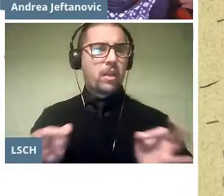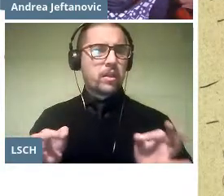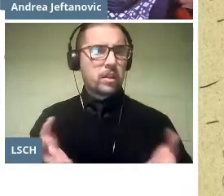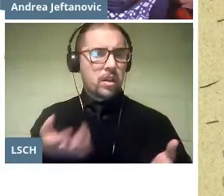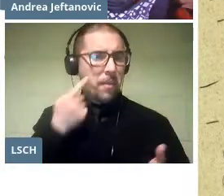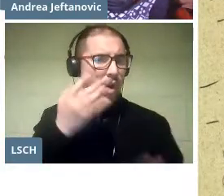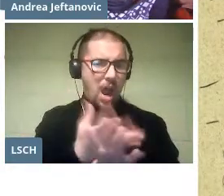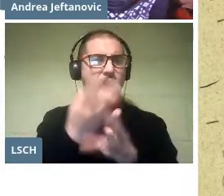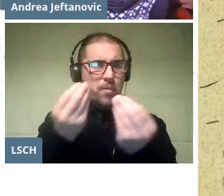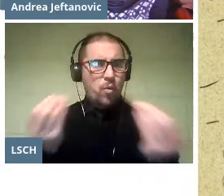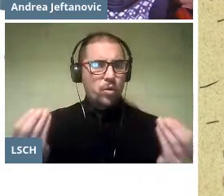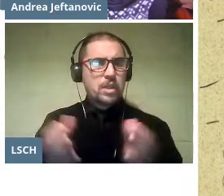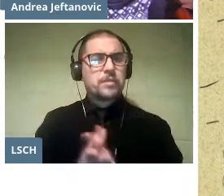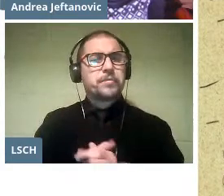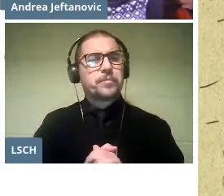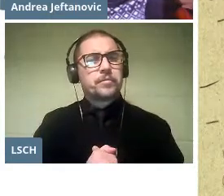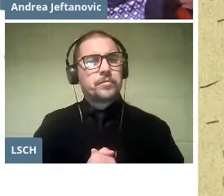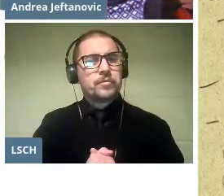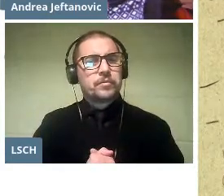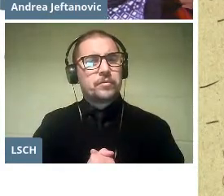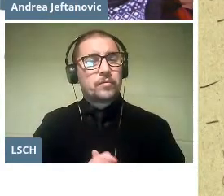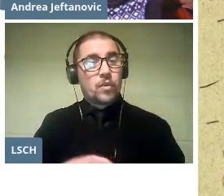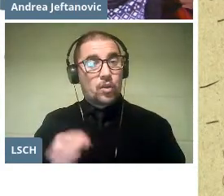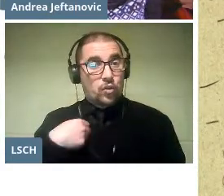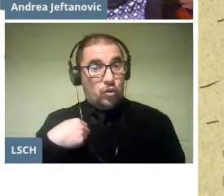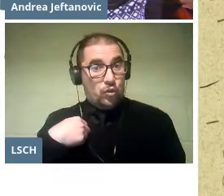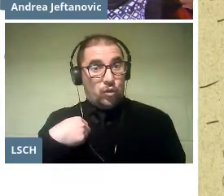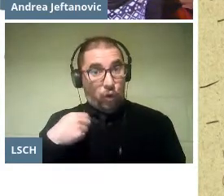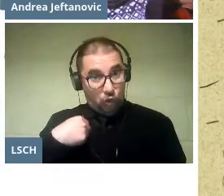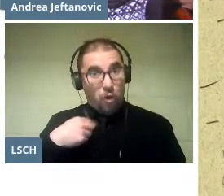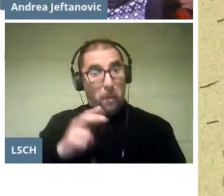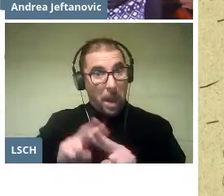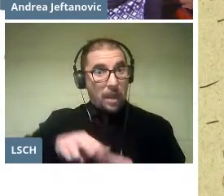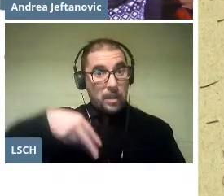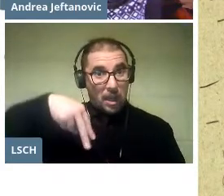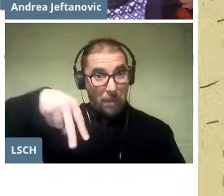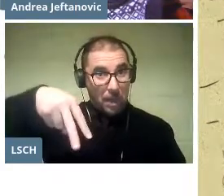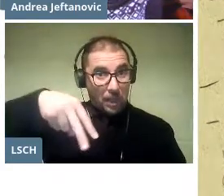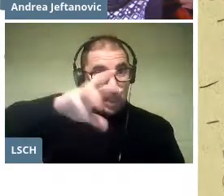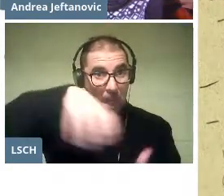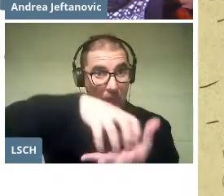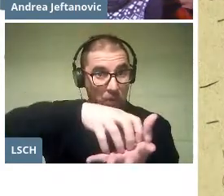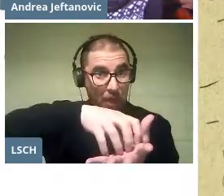hay muchas. Yo me hice caminante en la ciudad de